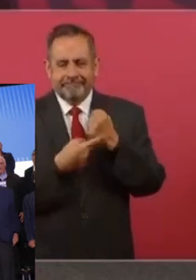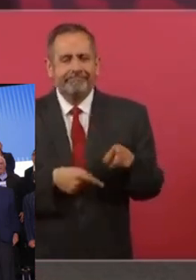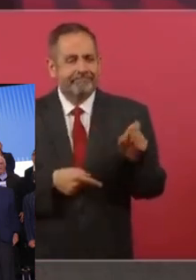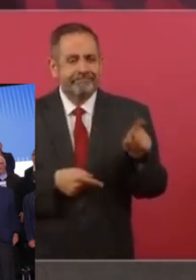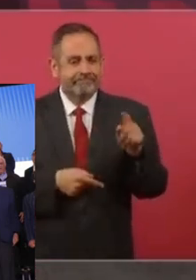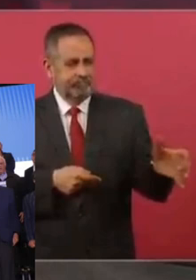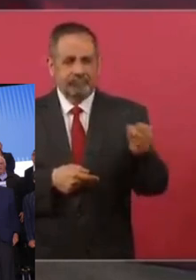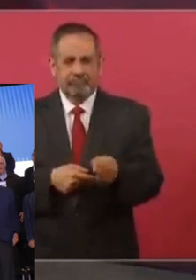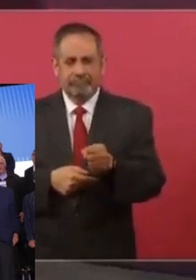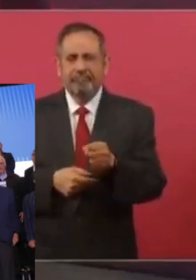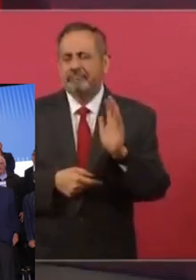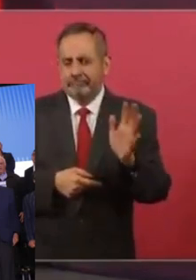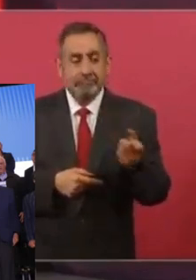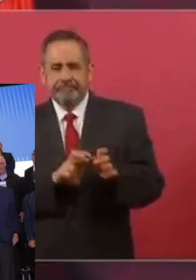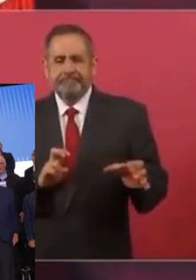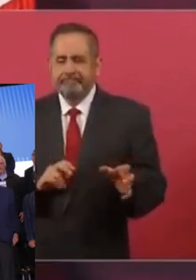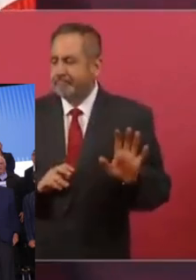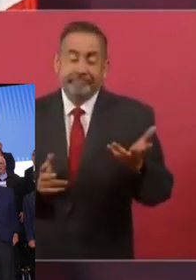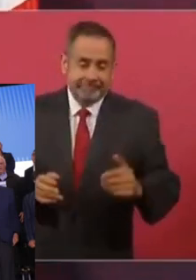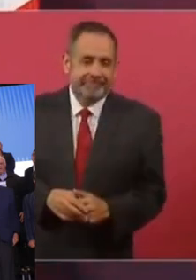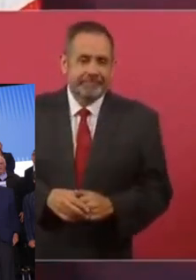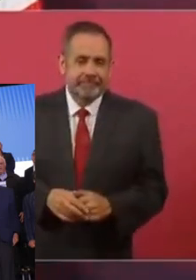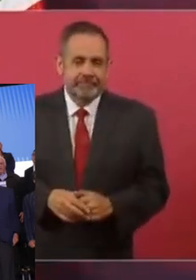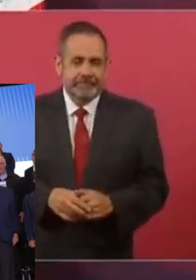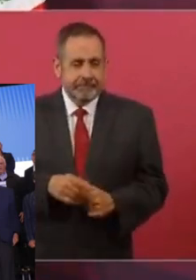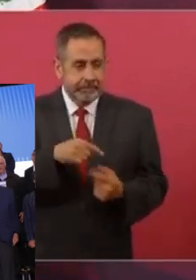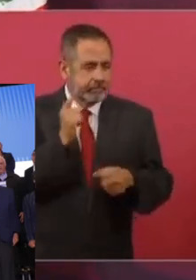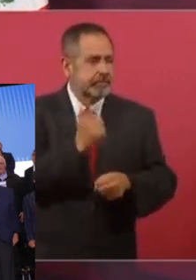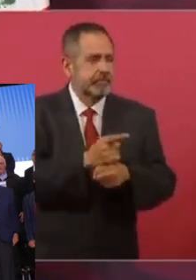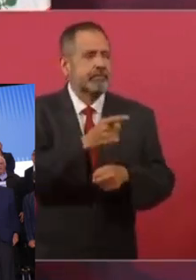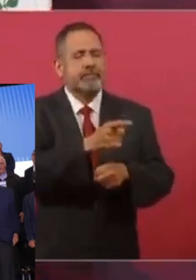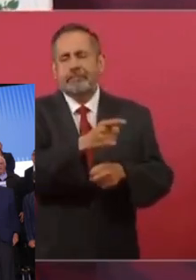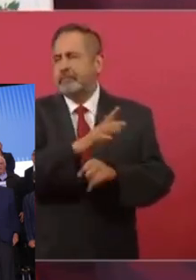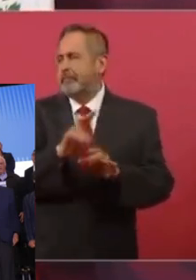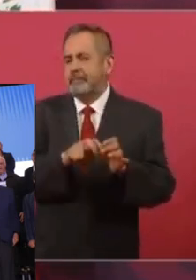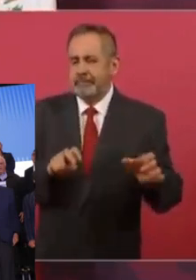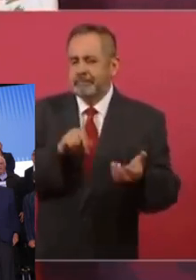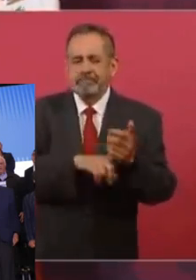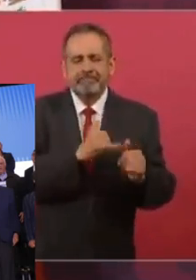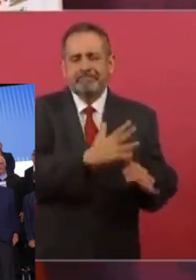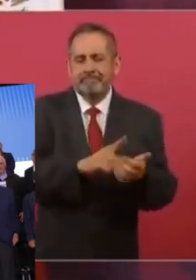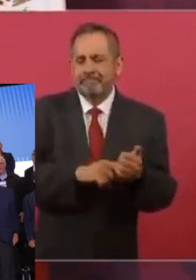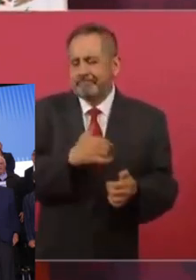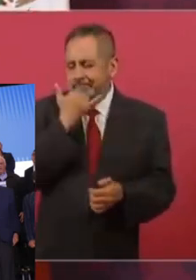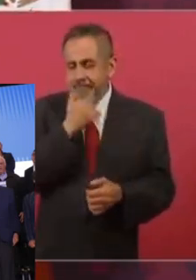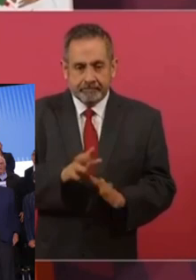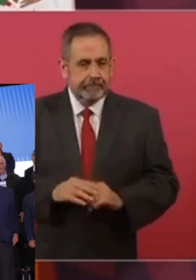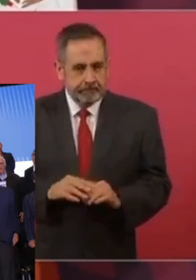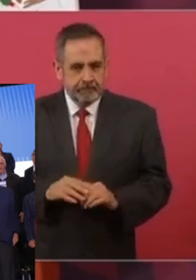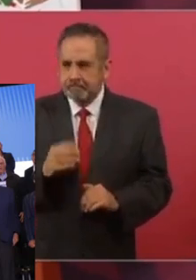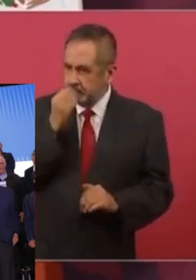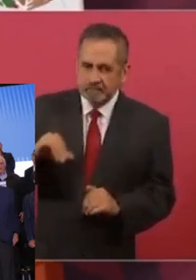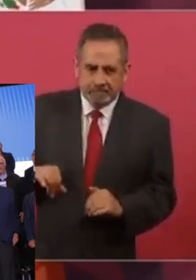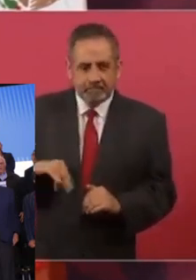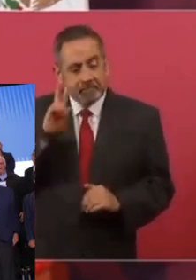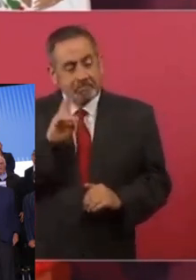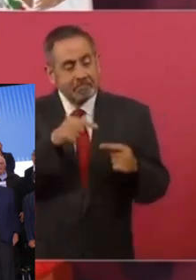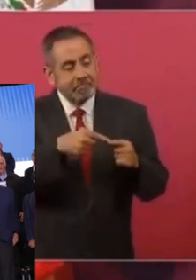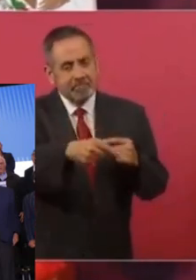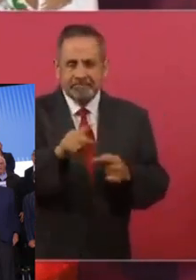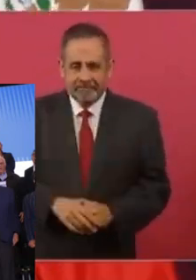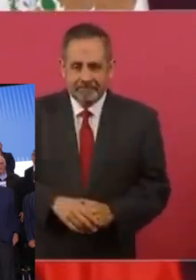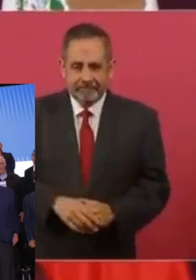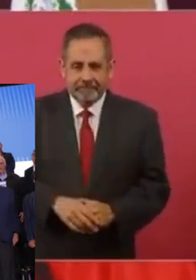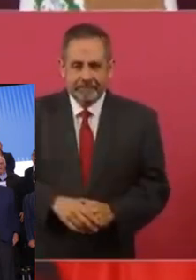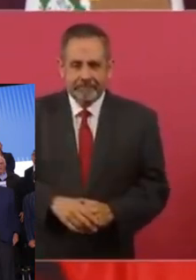hay consigna, se están retirando. Es que ya se dieron cuenta, pues, del truco. Pero va a ser muy interesante, ¿no? Nada más espérense